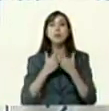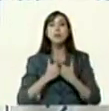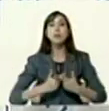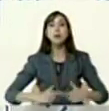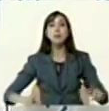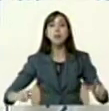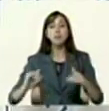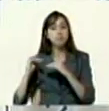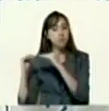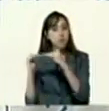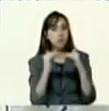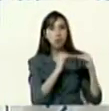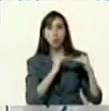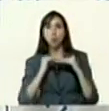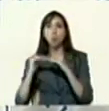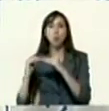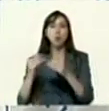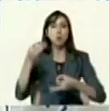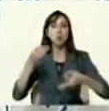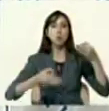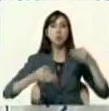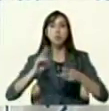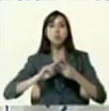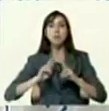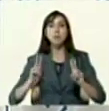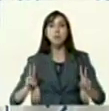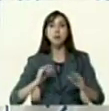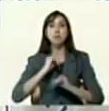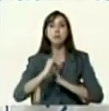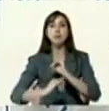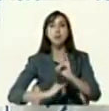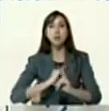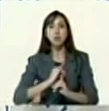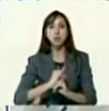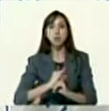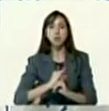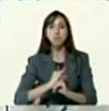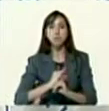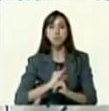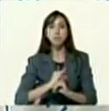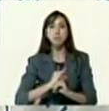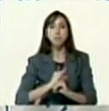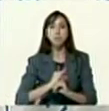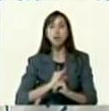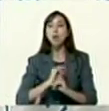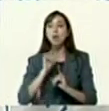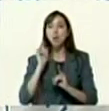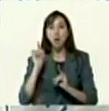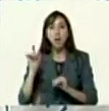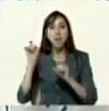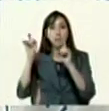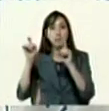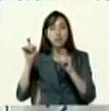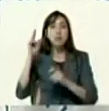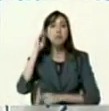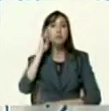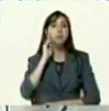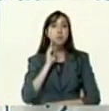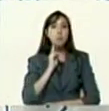igualdad, justicia y paz internacional en la doctrina de Simón Bolívar, el Libertador.